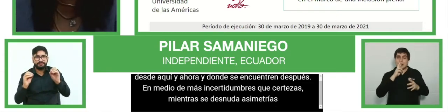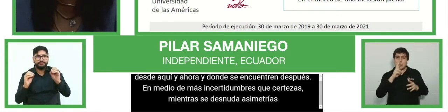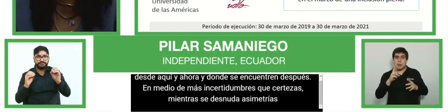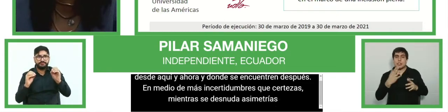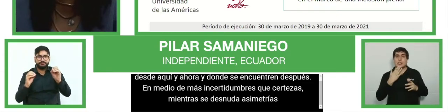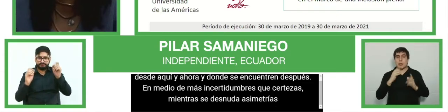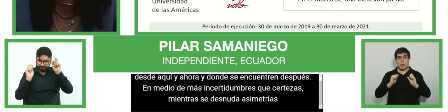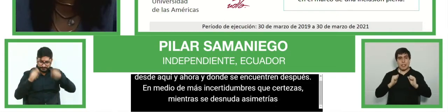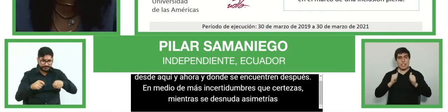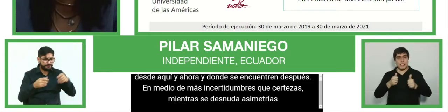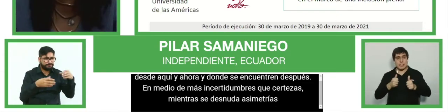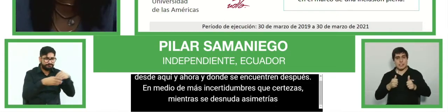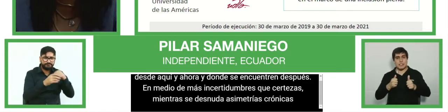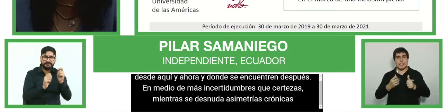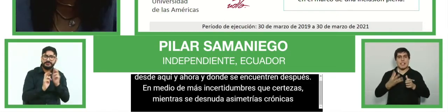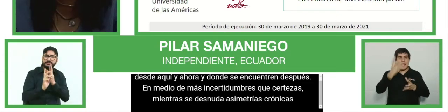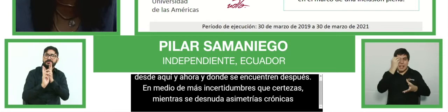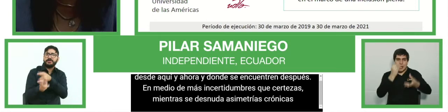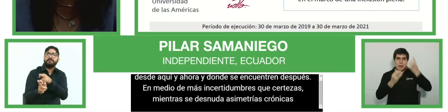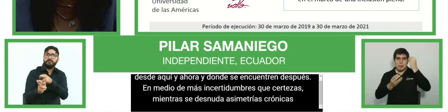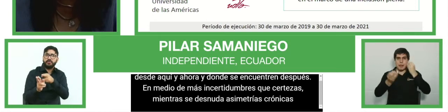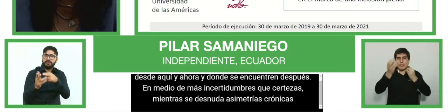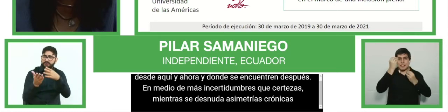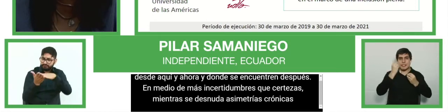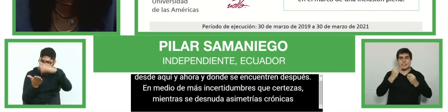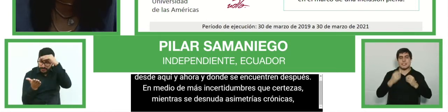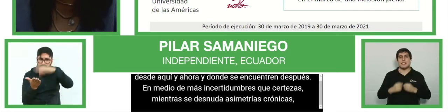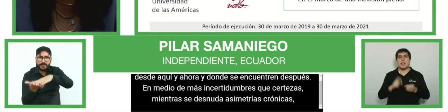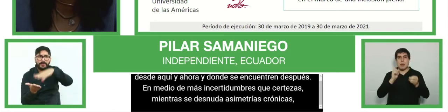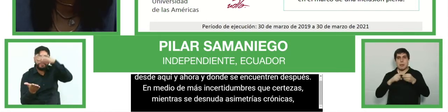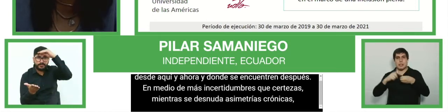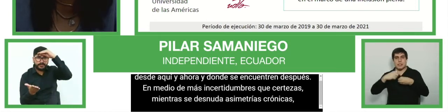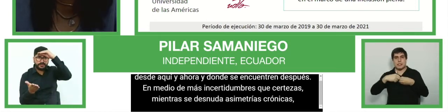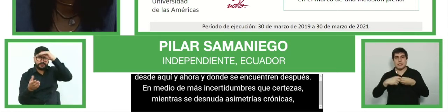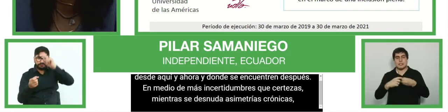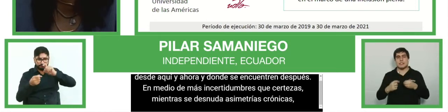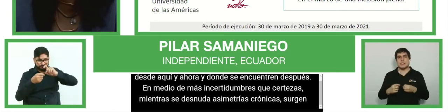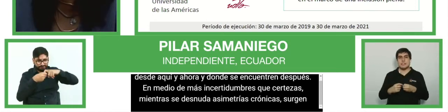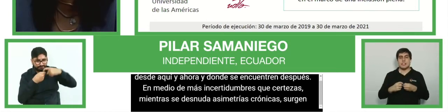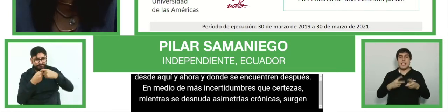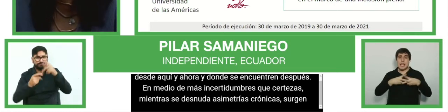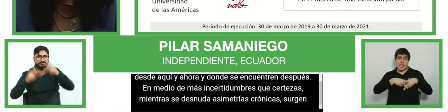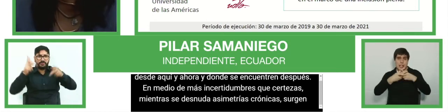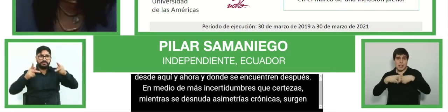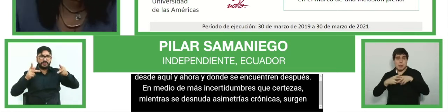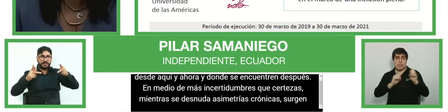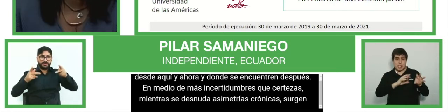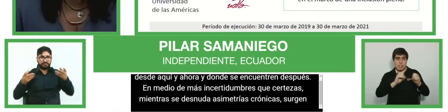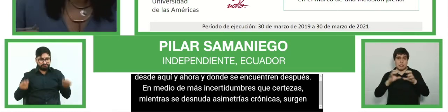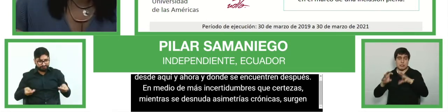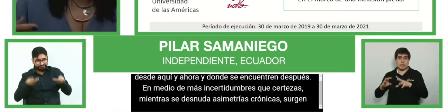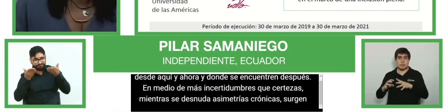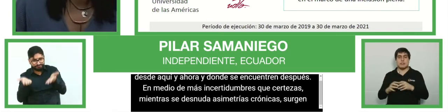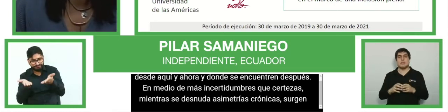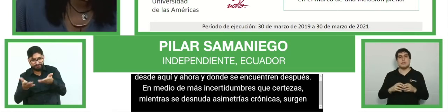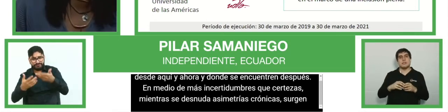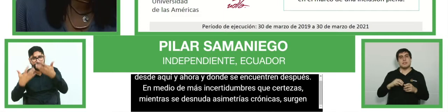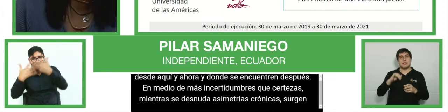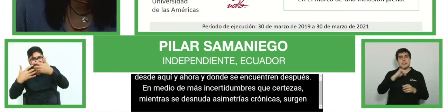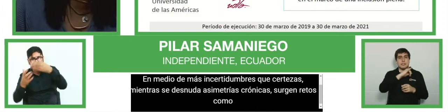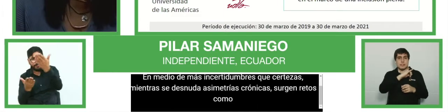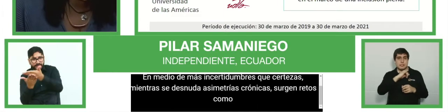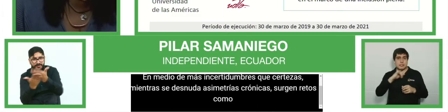en términos de aprendizaje y participación. Metodologías y herramientas educativas, sin que para ello